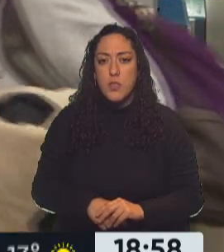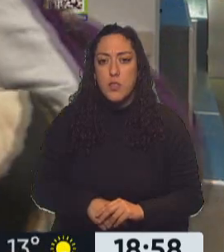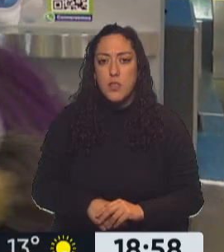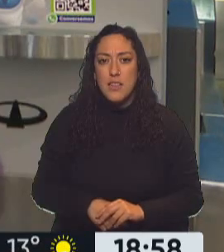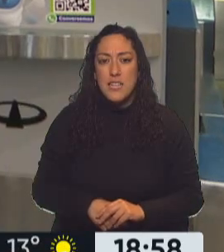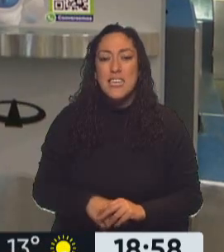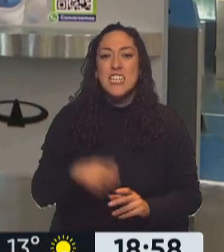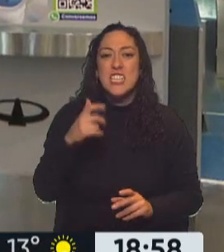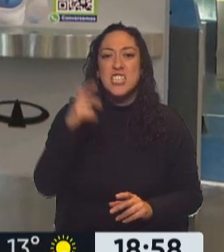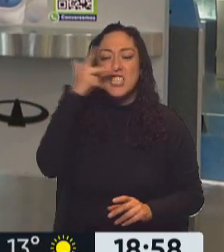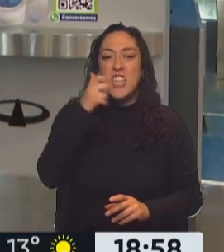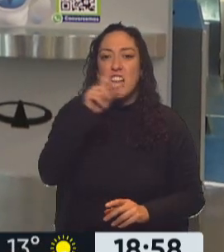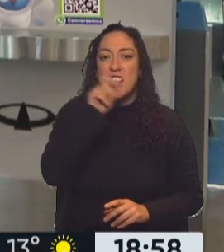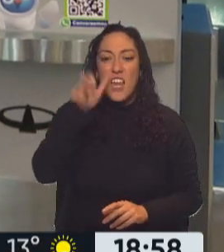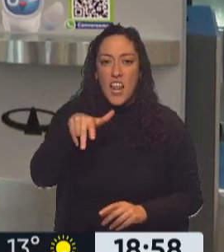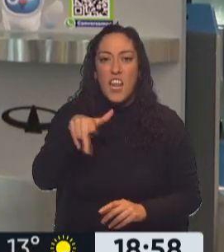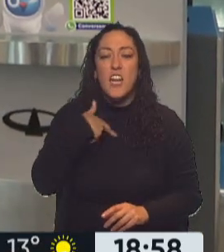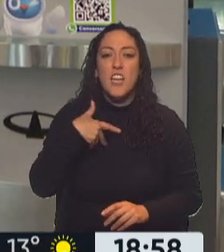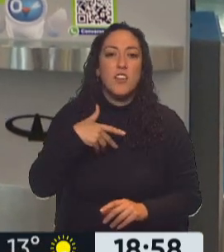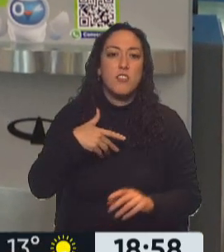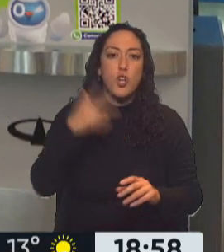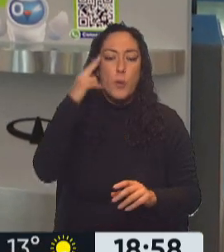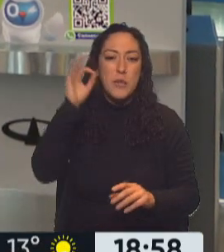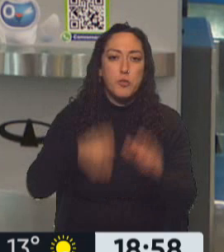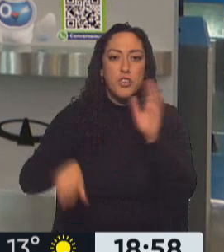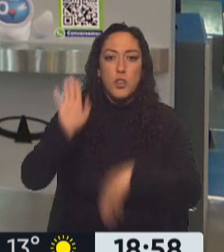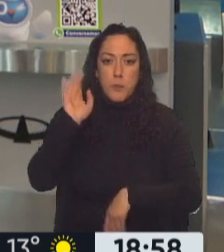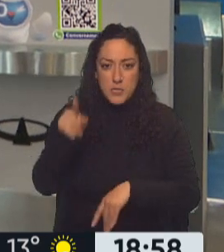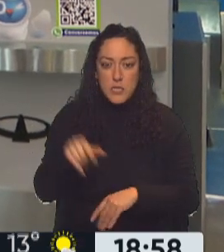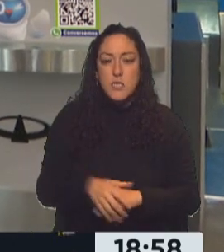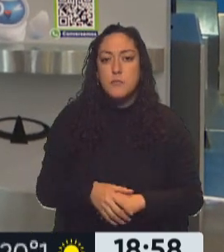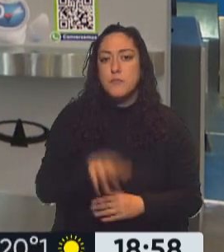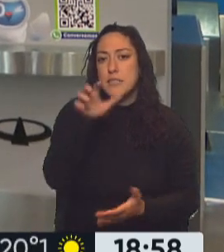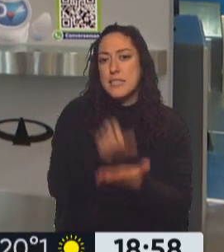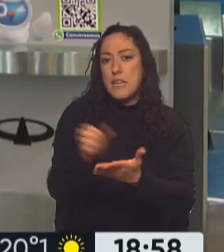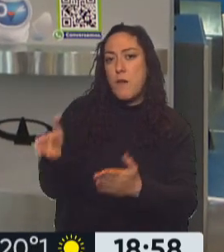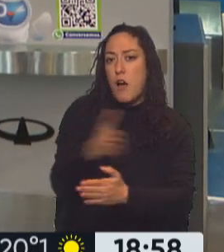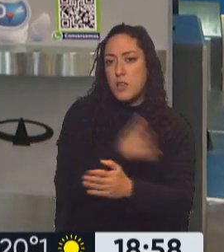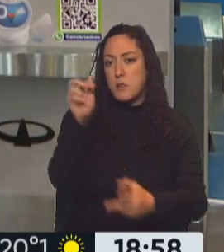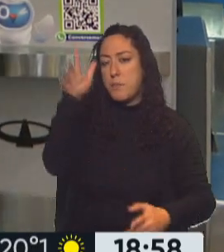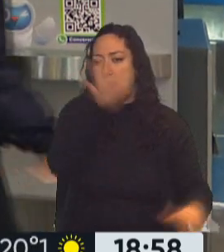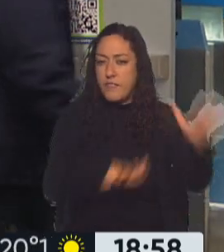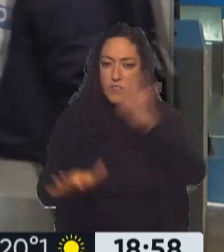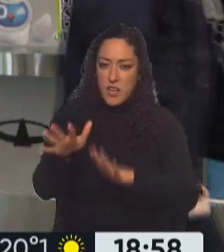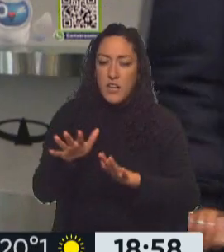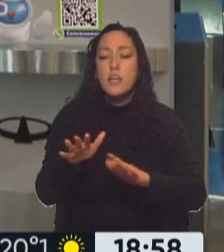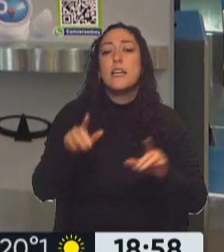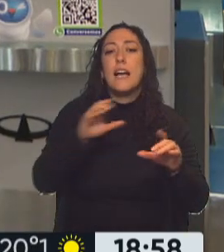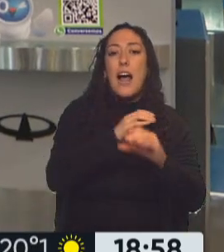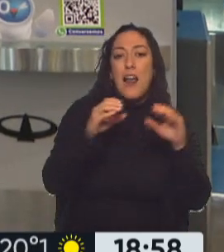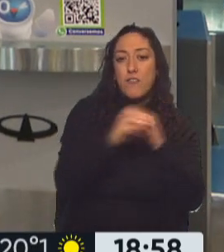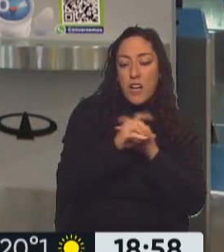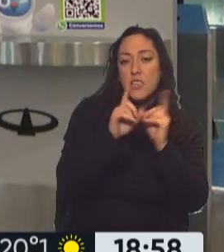Chaltén está con arriba del 90%. A Chaltén realmente hay que ir con reserva y hay que planificar el viaje. Y Calafate también